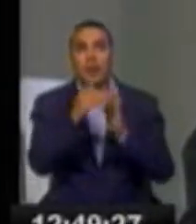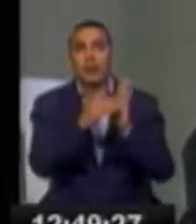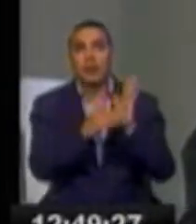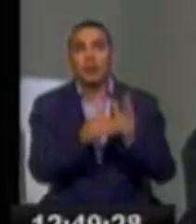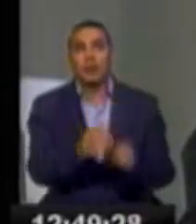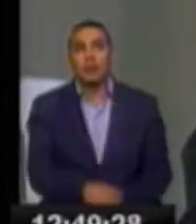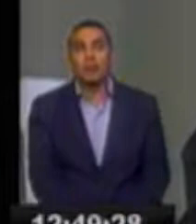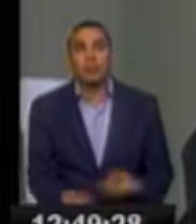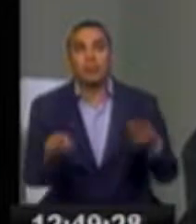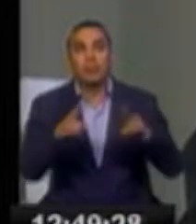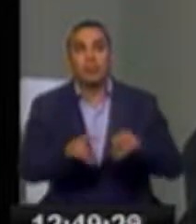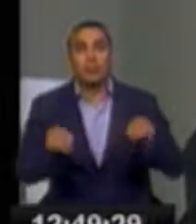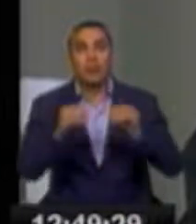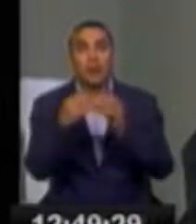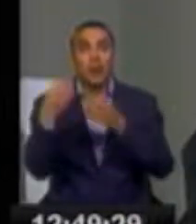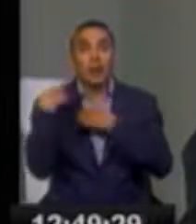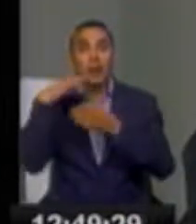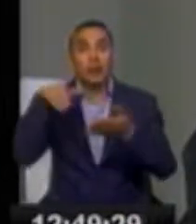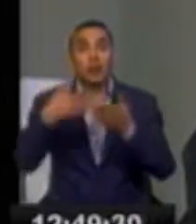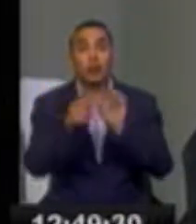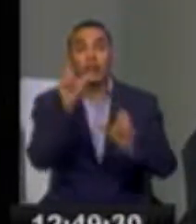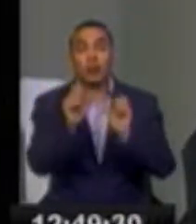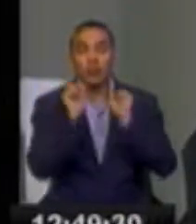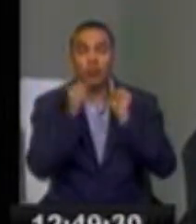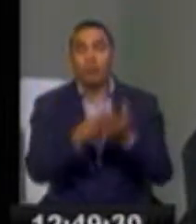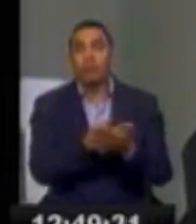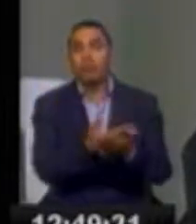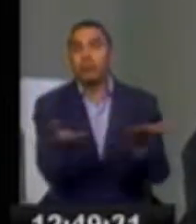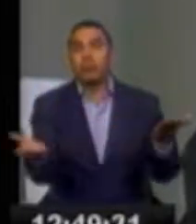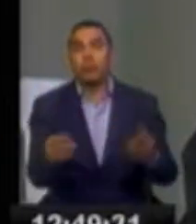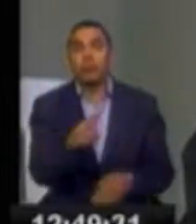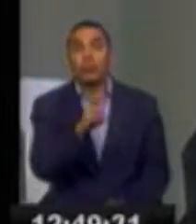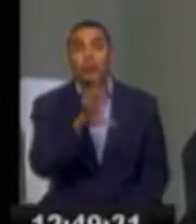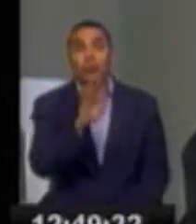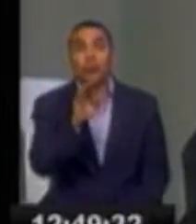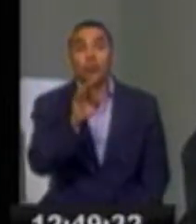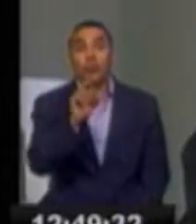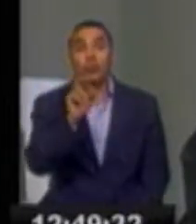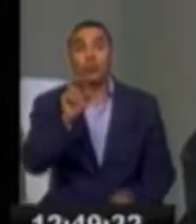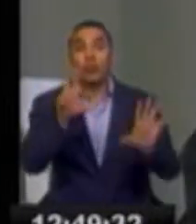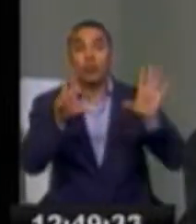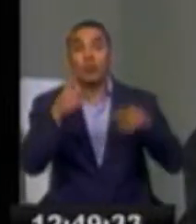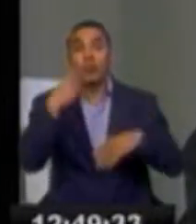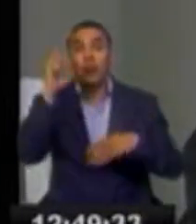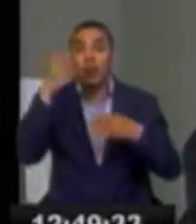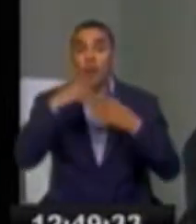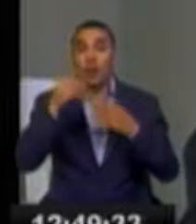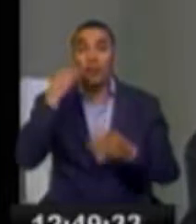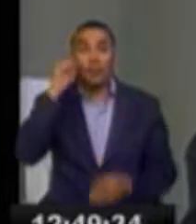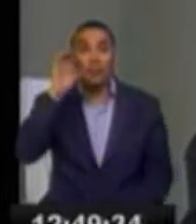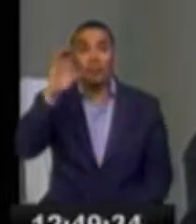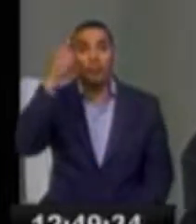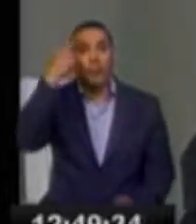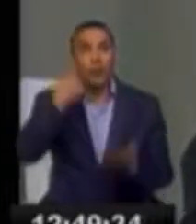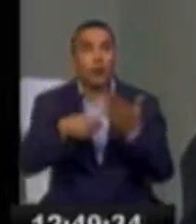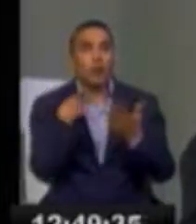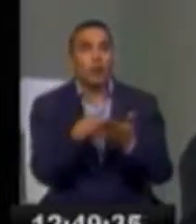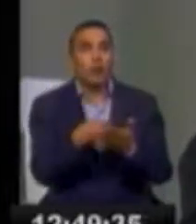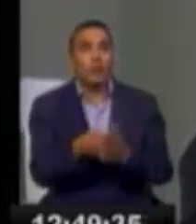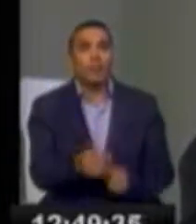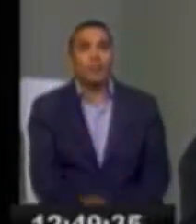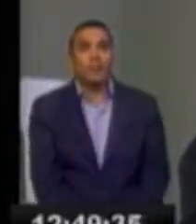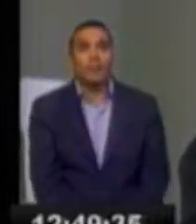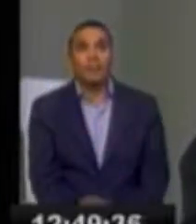para garantizar que estarán a disposición de todos, hemos destinado 258 millones de dólares para su adquisición.